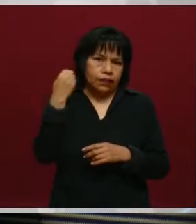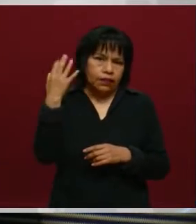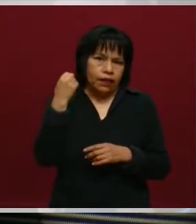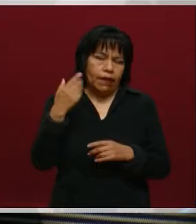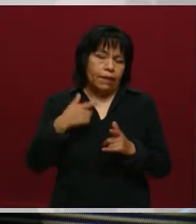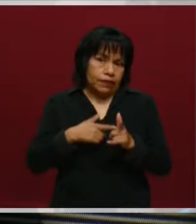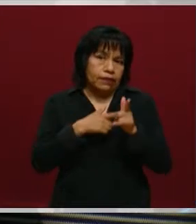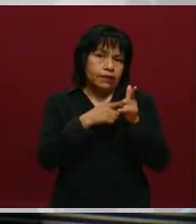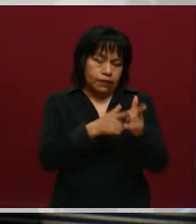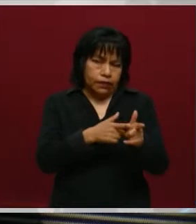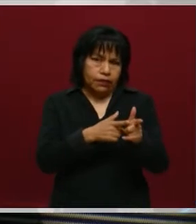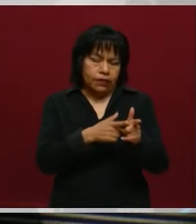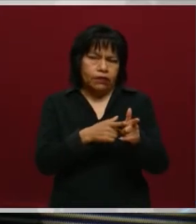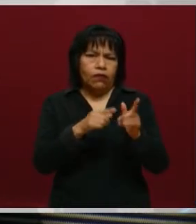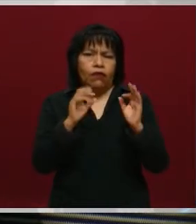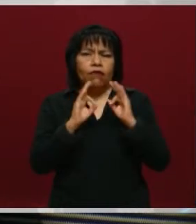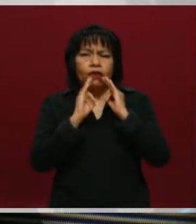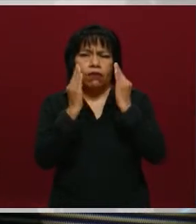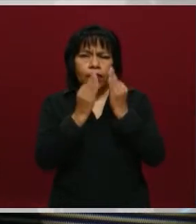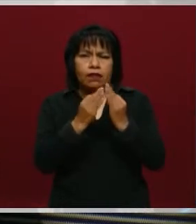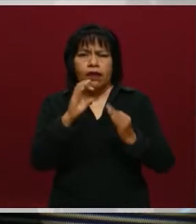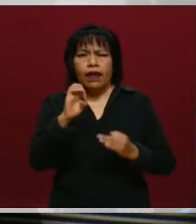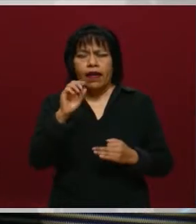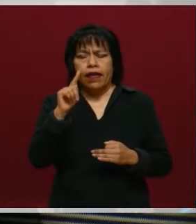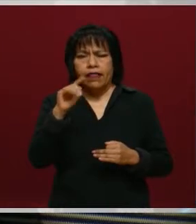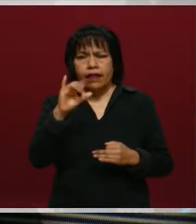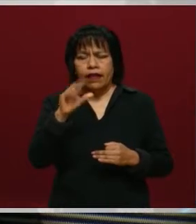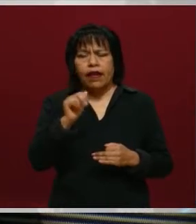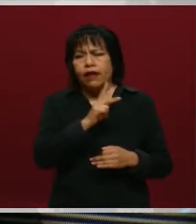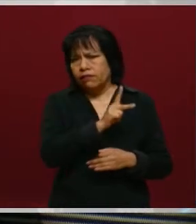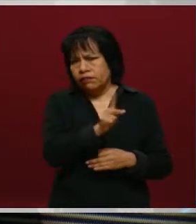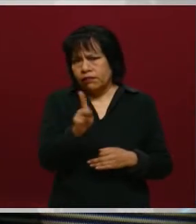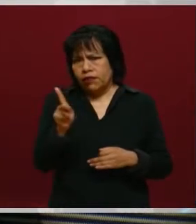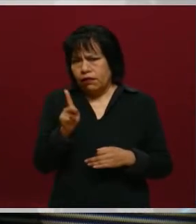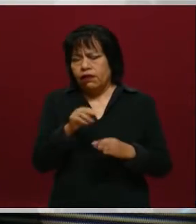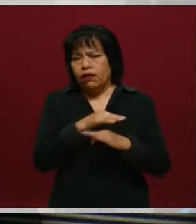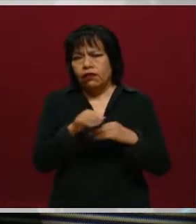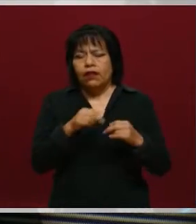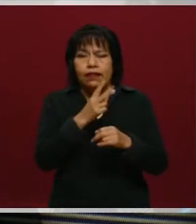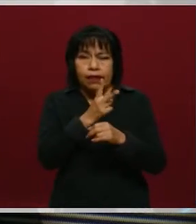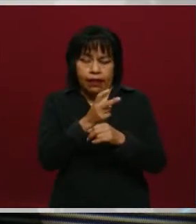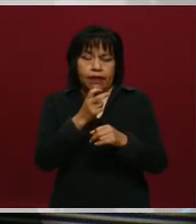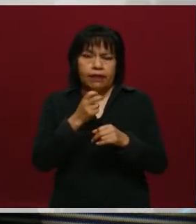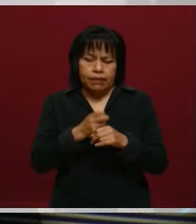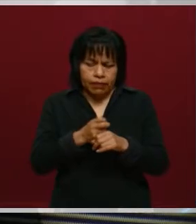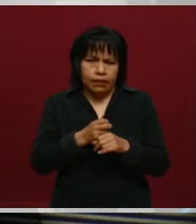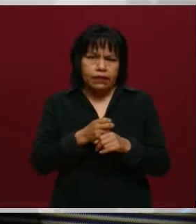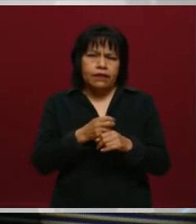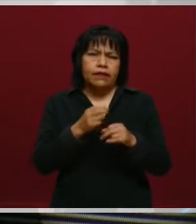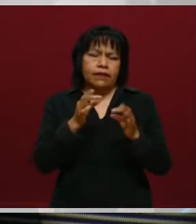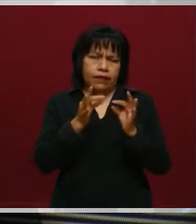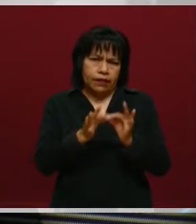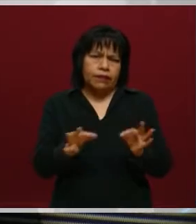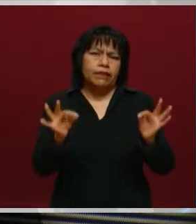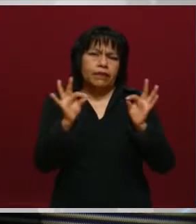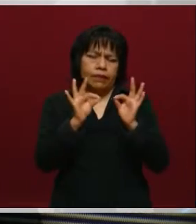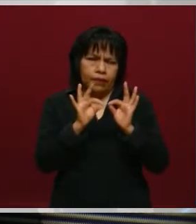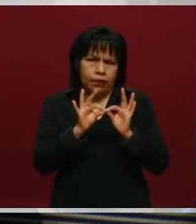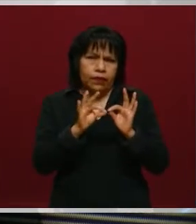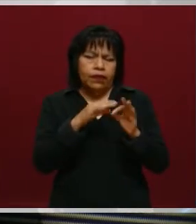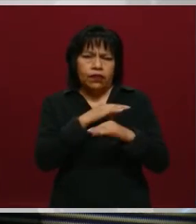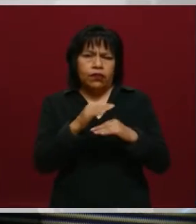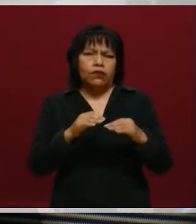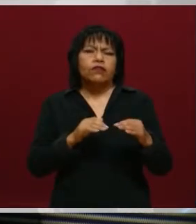formación ética en la formación ciudadana y bueno invitamos a la sociedad en general principalmente tuvimos la asistencia